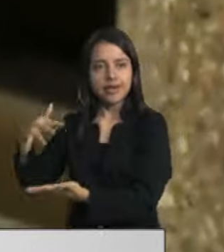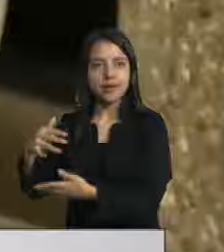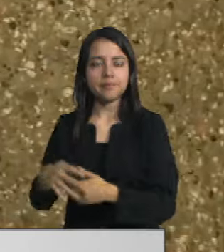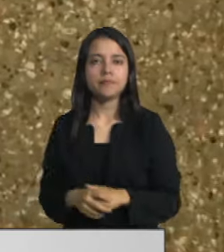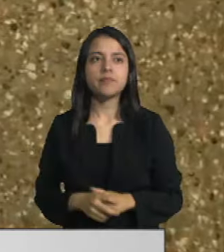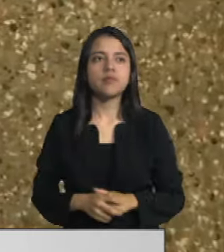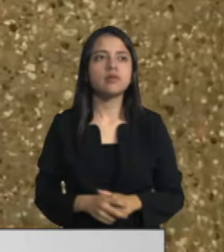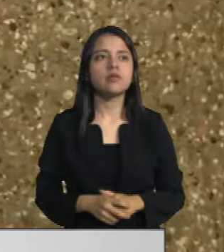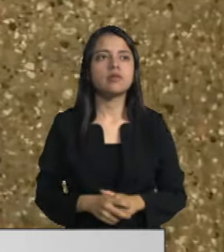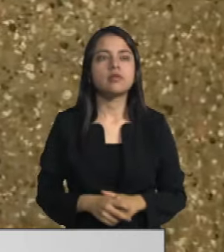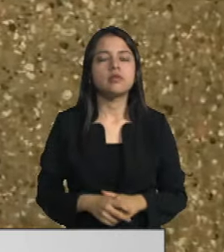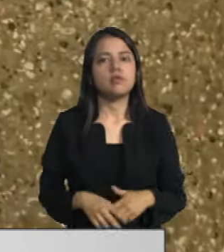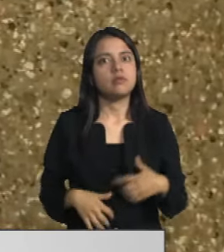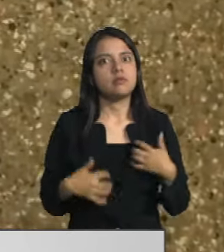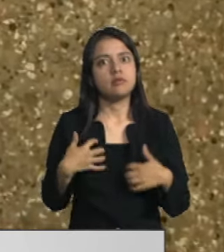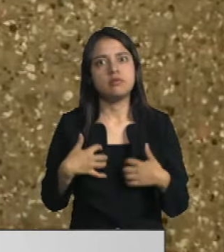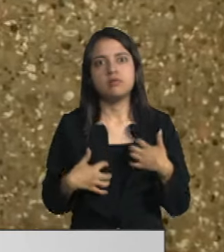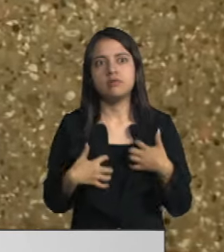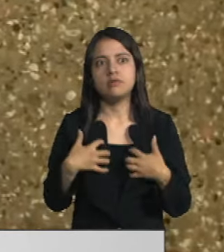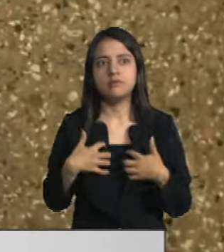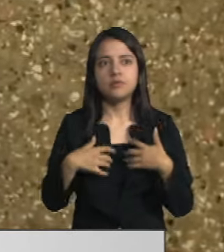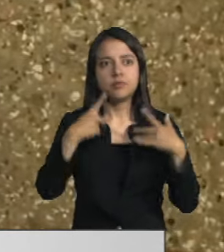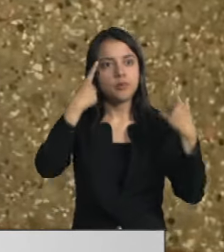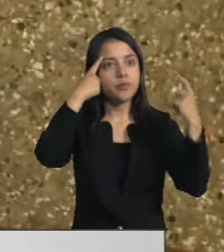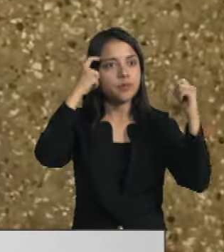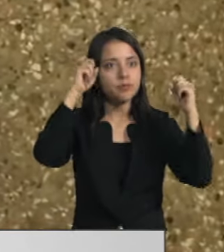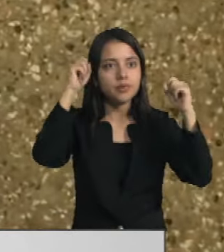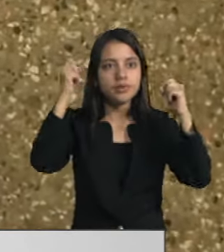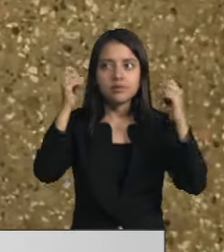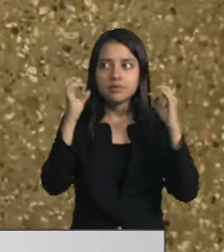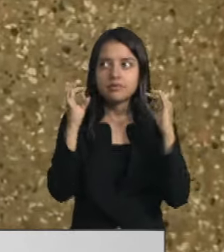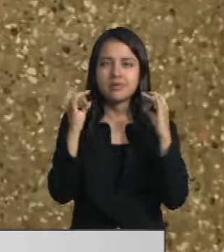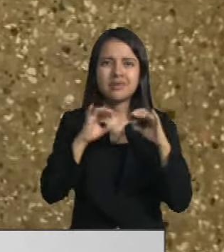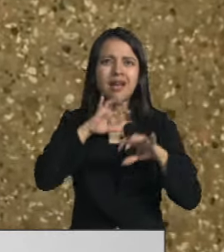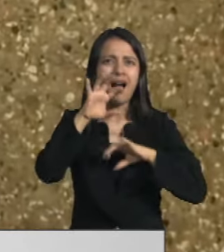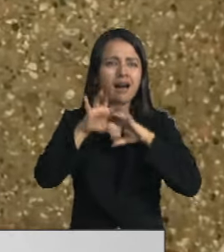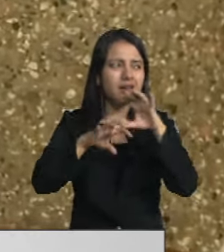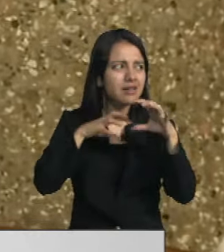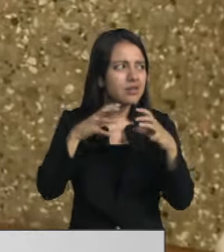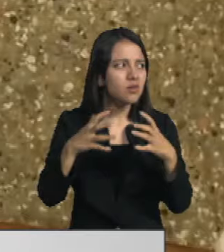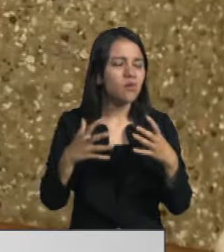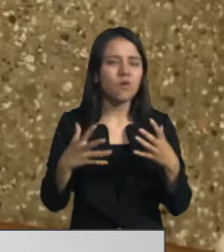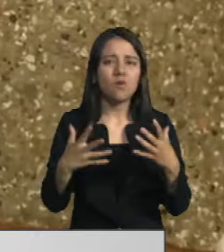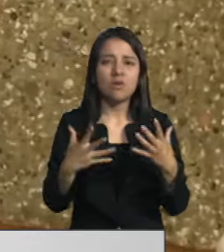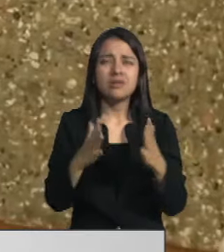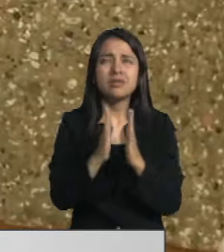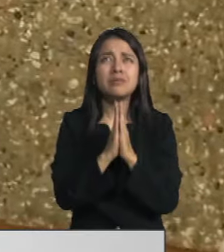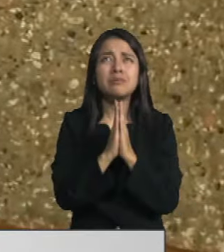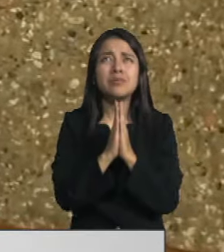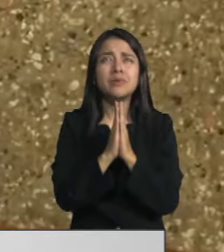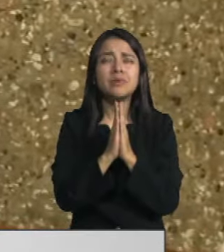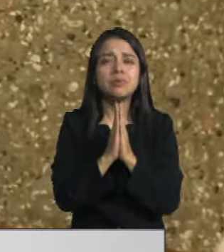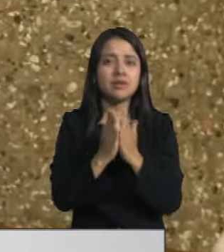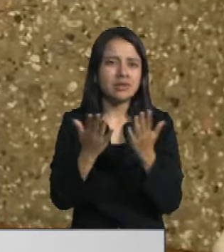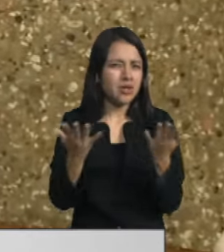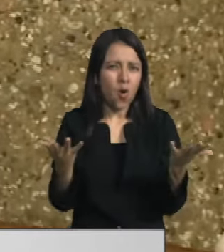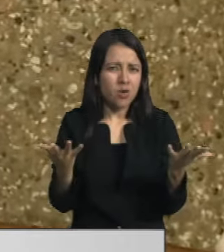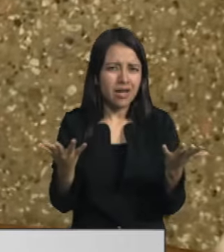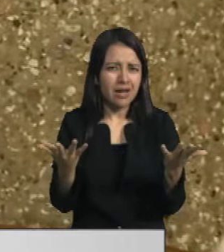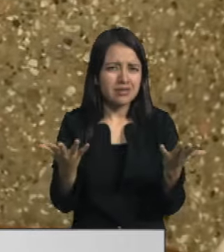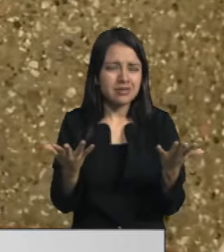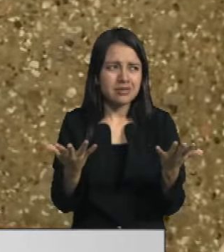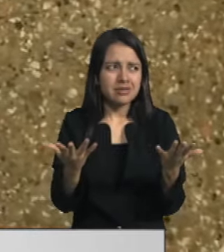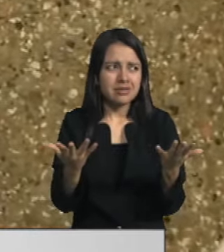Fueron momentos de angustia, de mucha preocupación, de gritos, de clamor, y de verdad